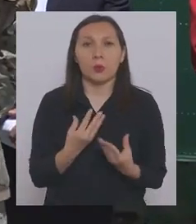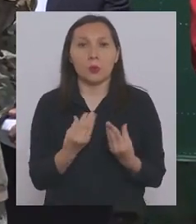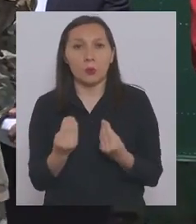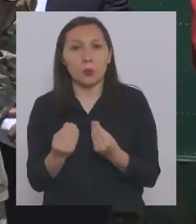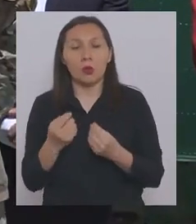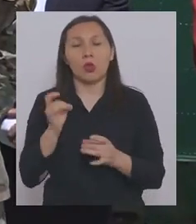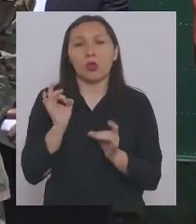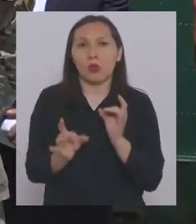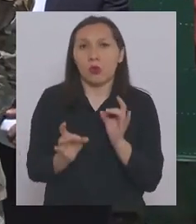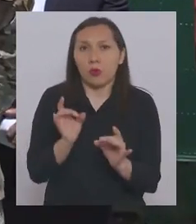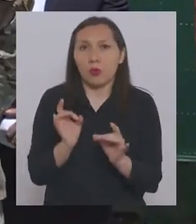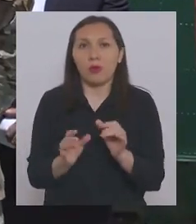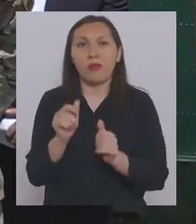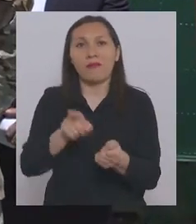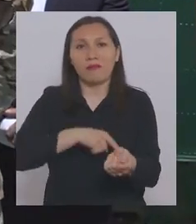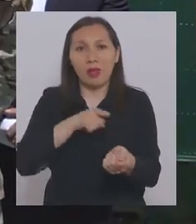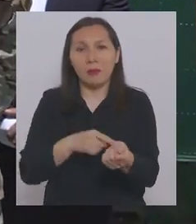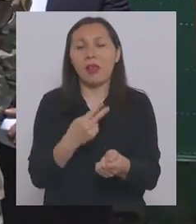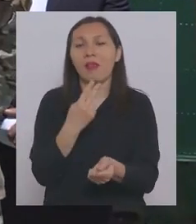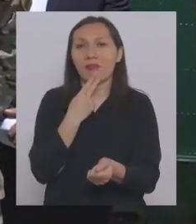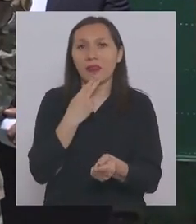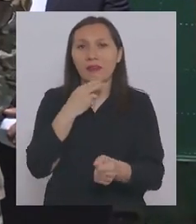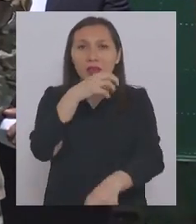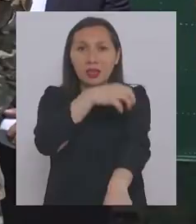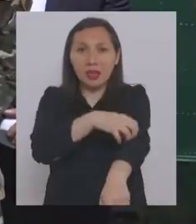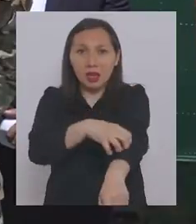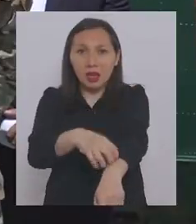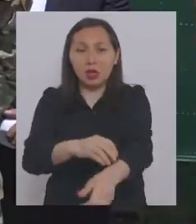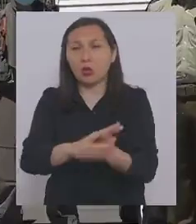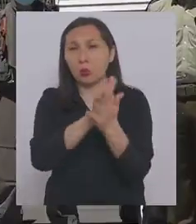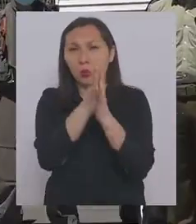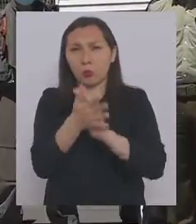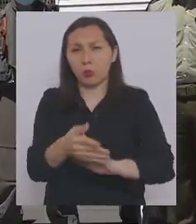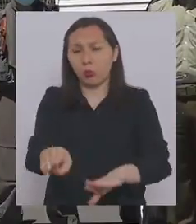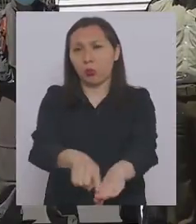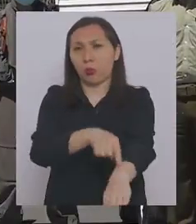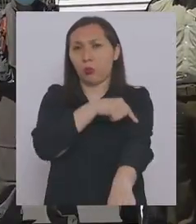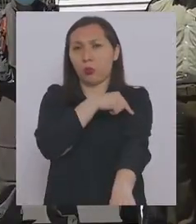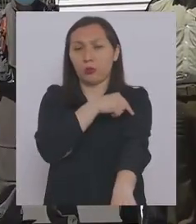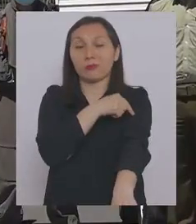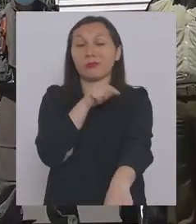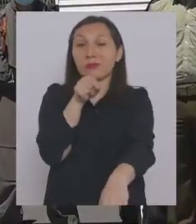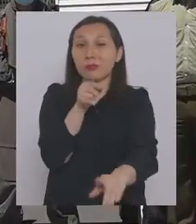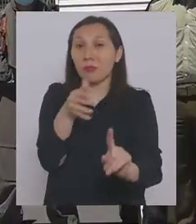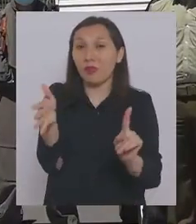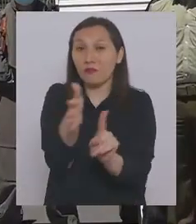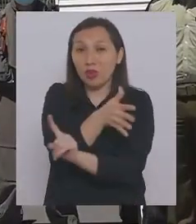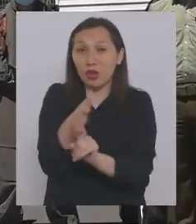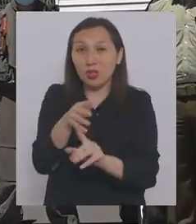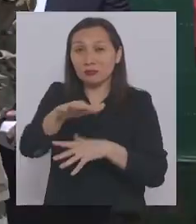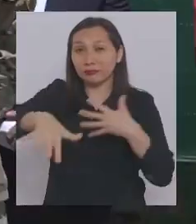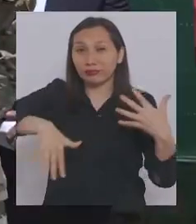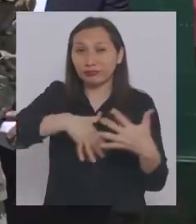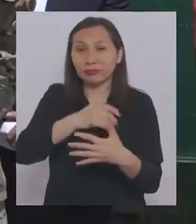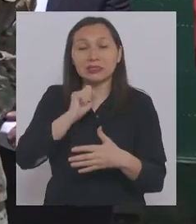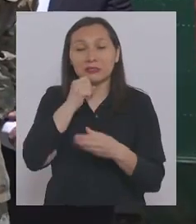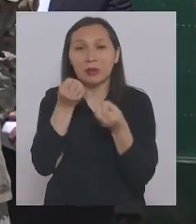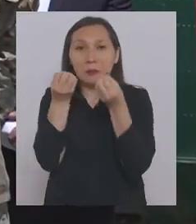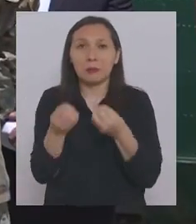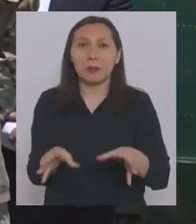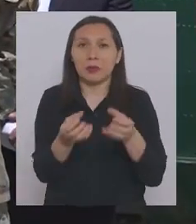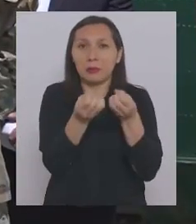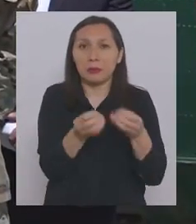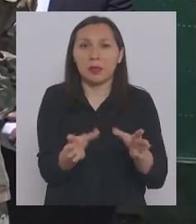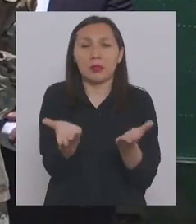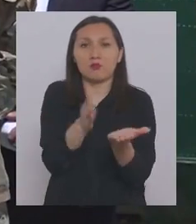en las familias de estas regiones y de todo el país. Esta violencia ha significado la pérdida de muchas